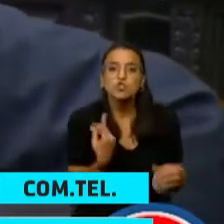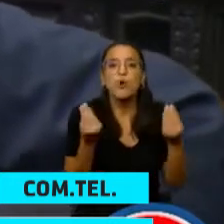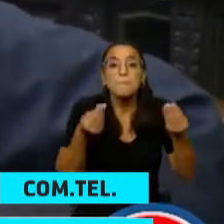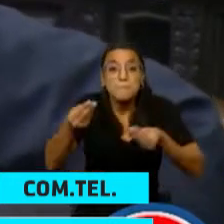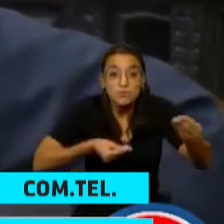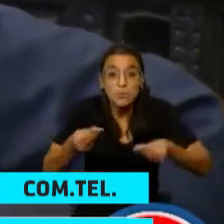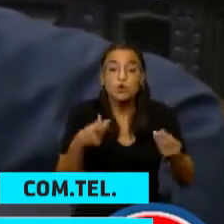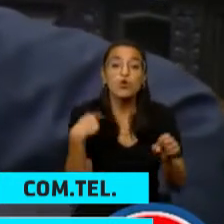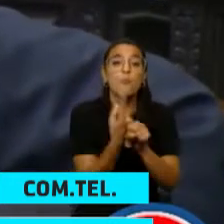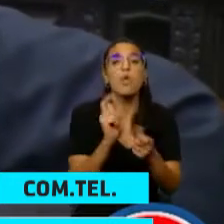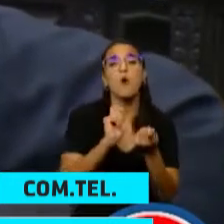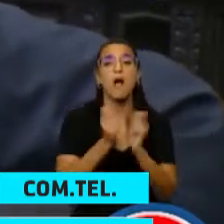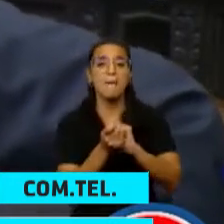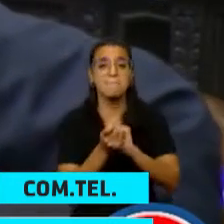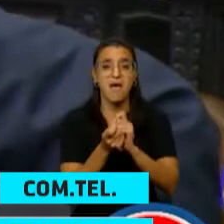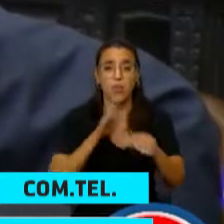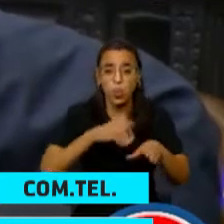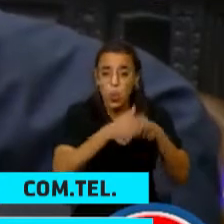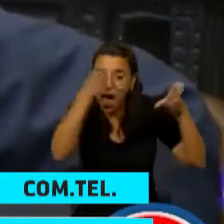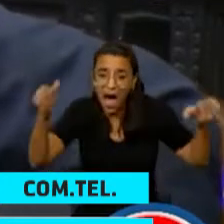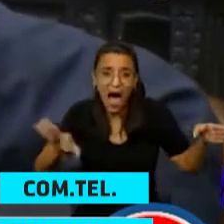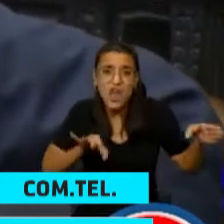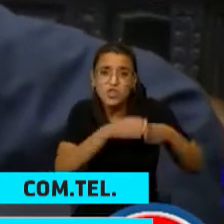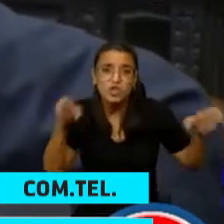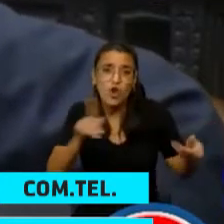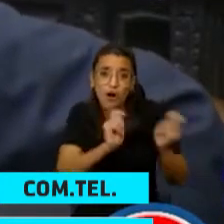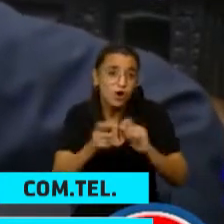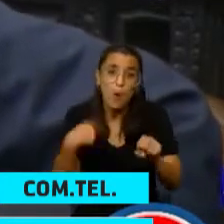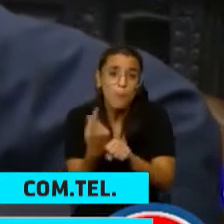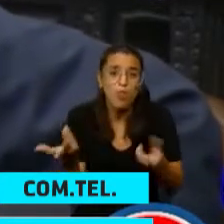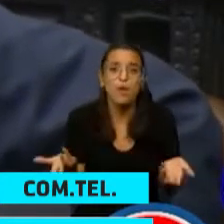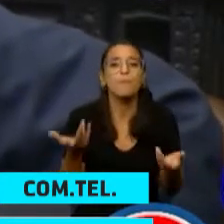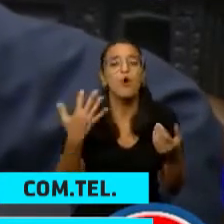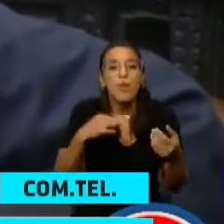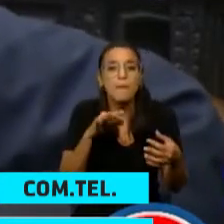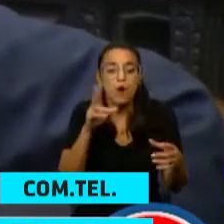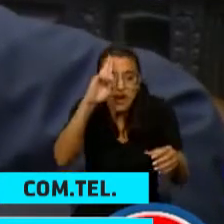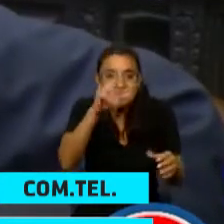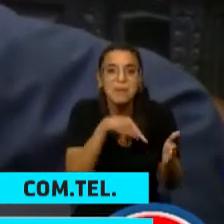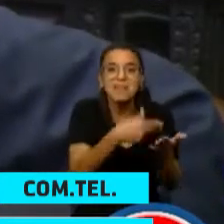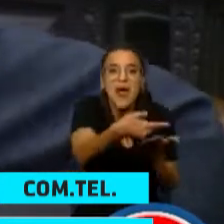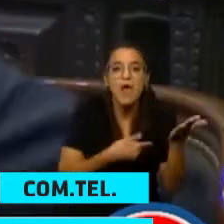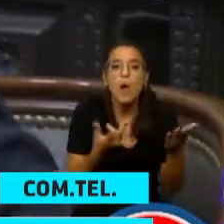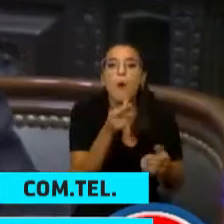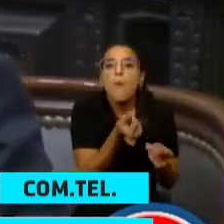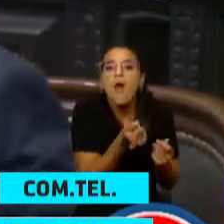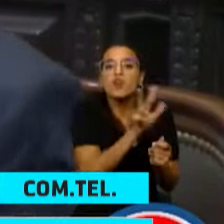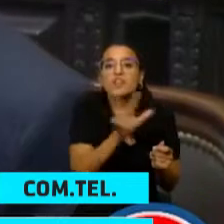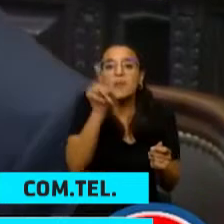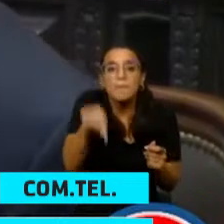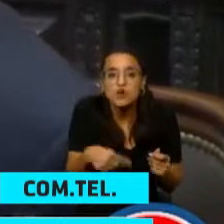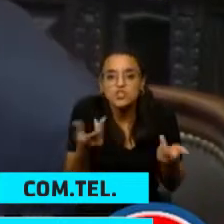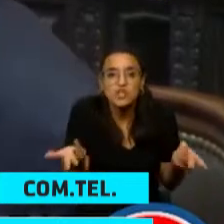hemos pedido todos los bloques opositores para que se trate la semana que viene. Ahora tenemos que ver